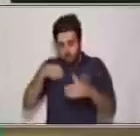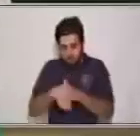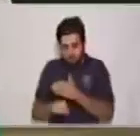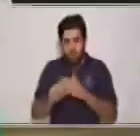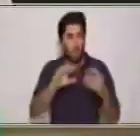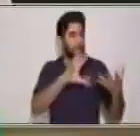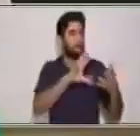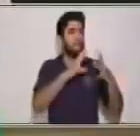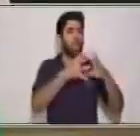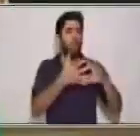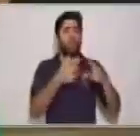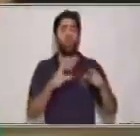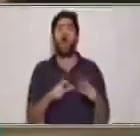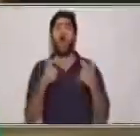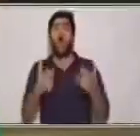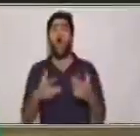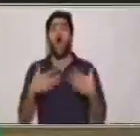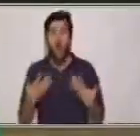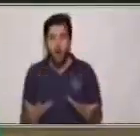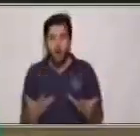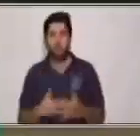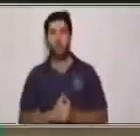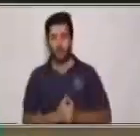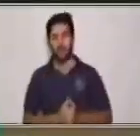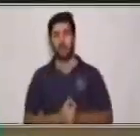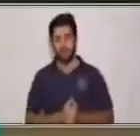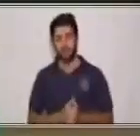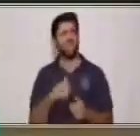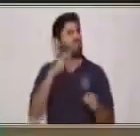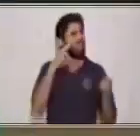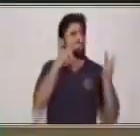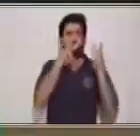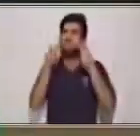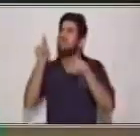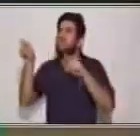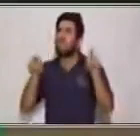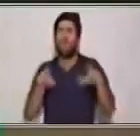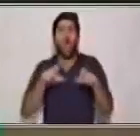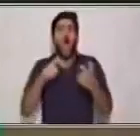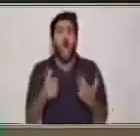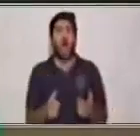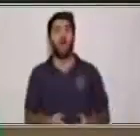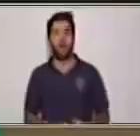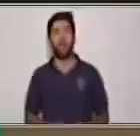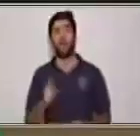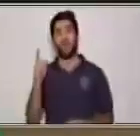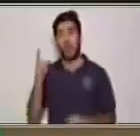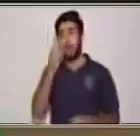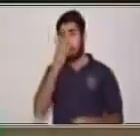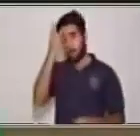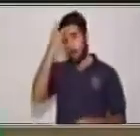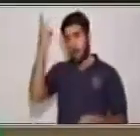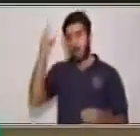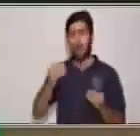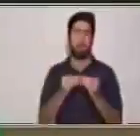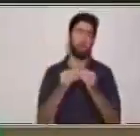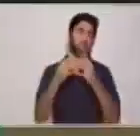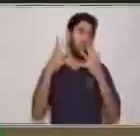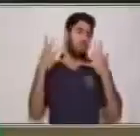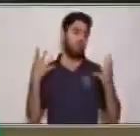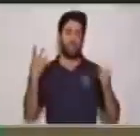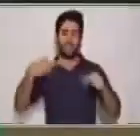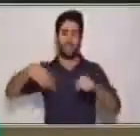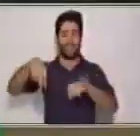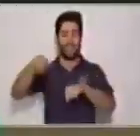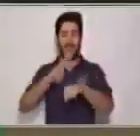que él puede ver con sus ojos. Entonces, la mitología maya, una de sus características es que es naturalista, porque se refiere mucho